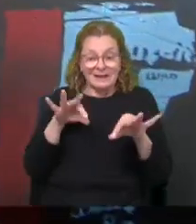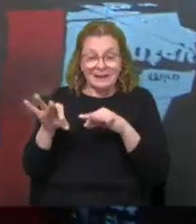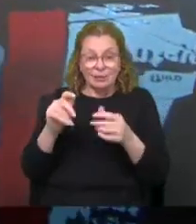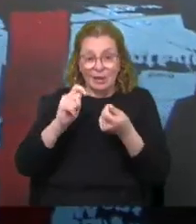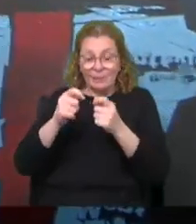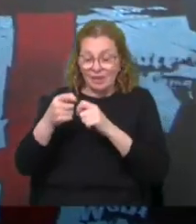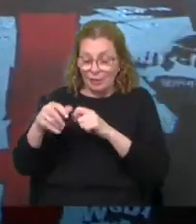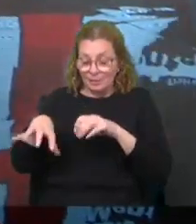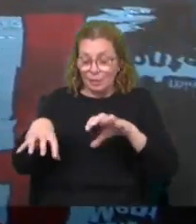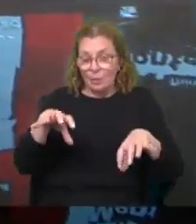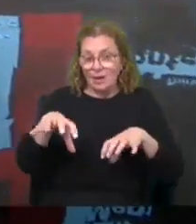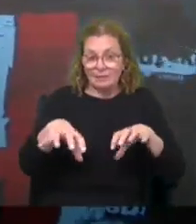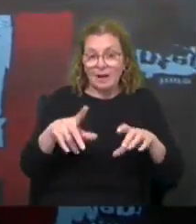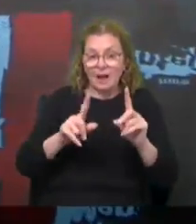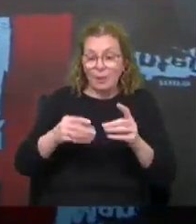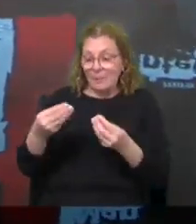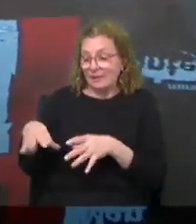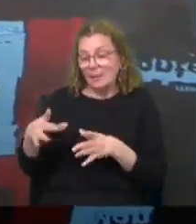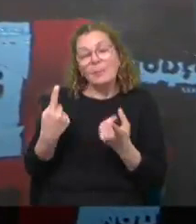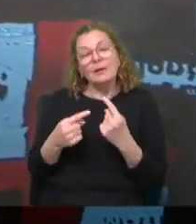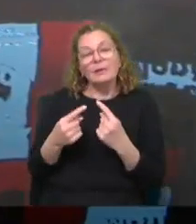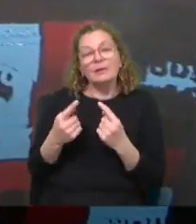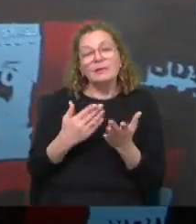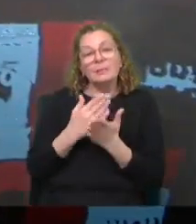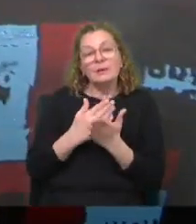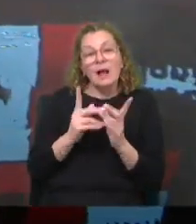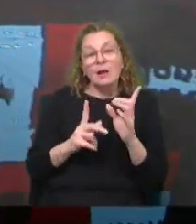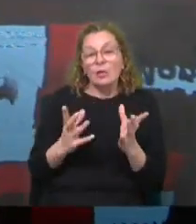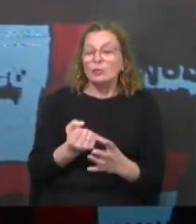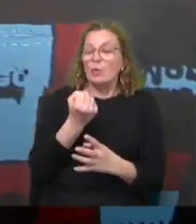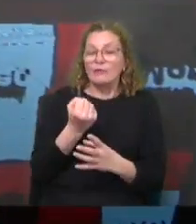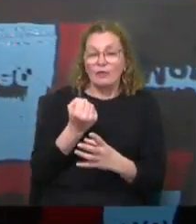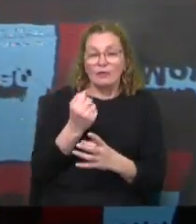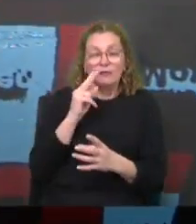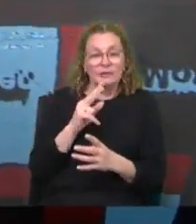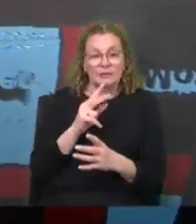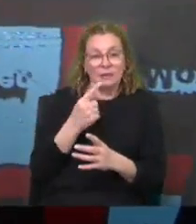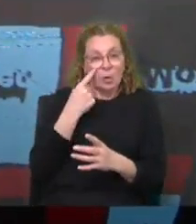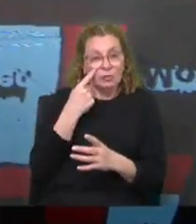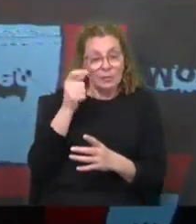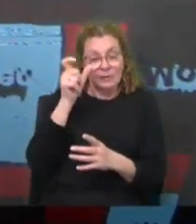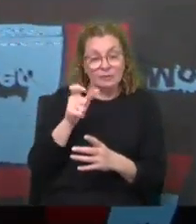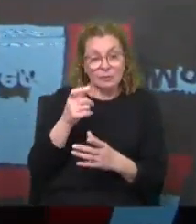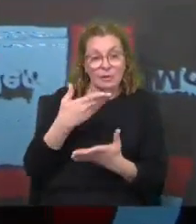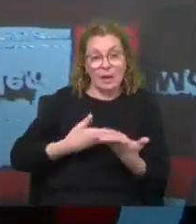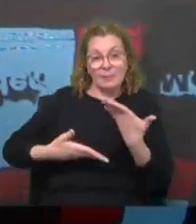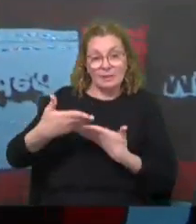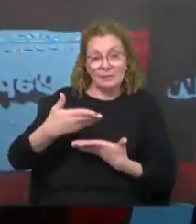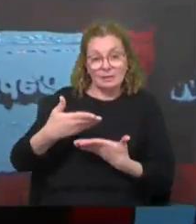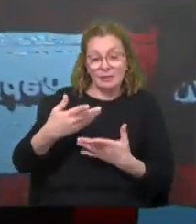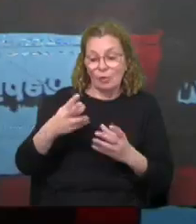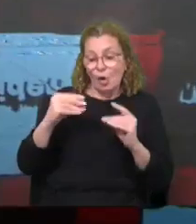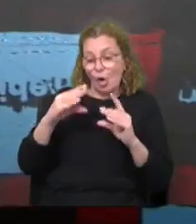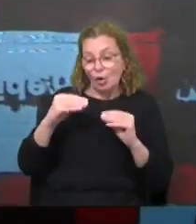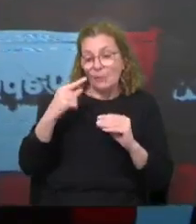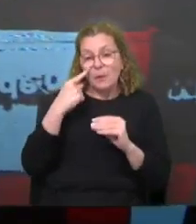de lugar en lugar, que algo te perdés, pero bueno, siempre algo descubrís. Y, este, y conocés gente, intercambiás ambientes, ámbitos, yo qué sé. Sí,